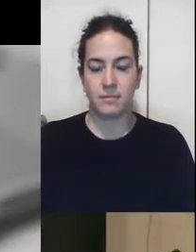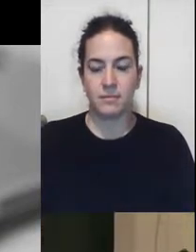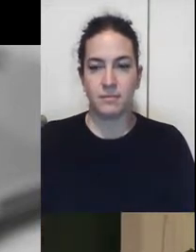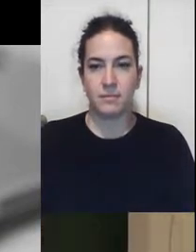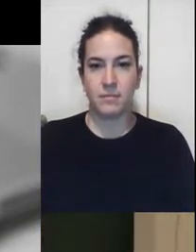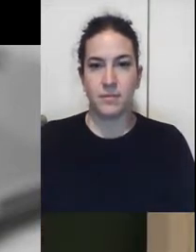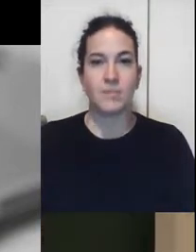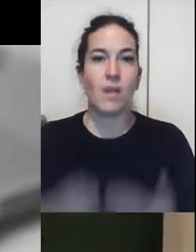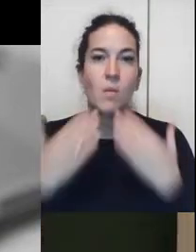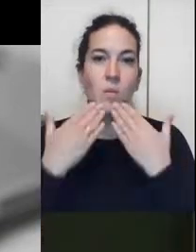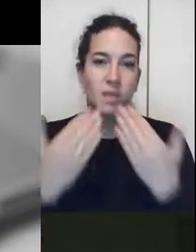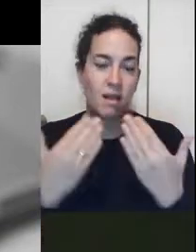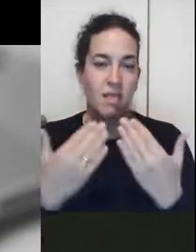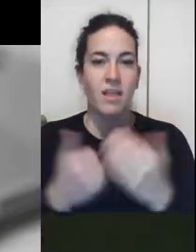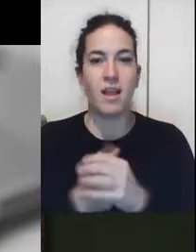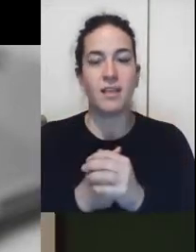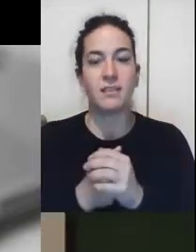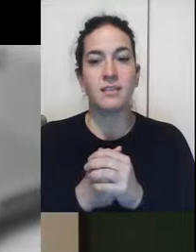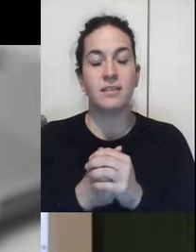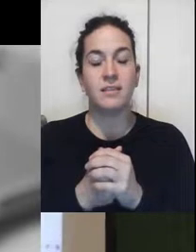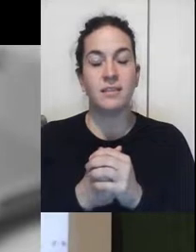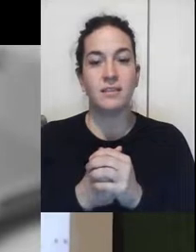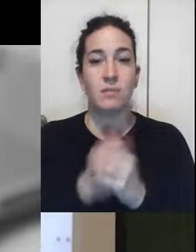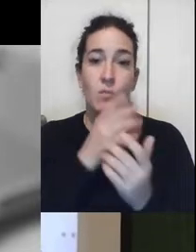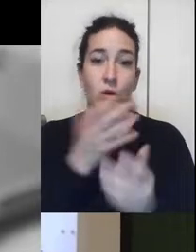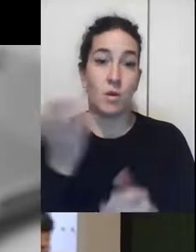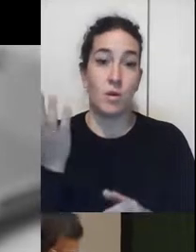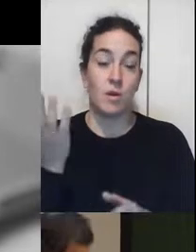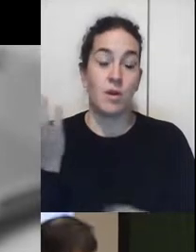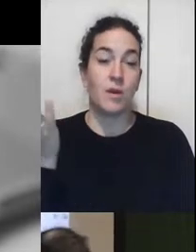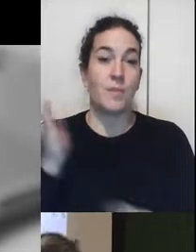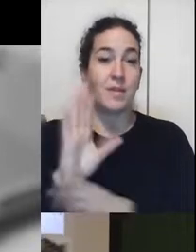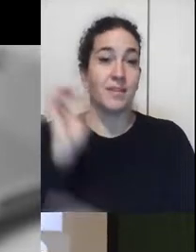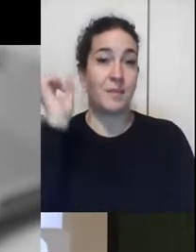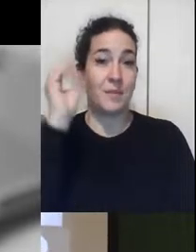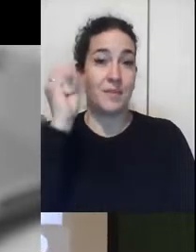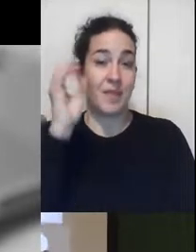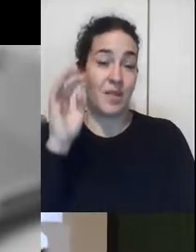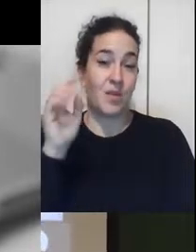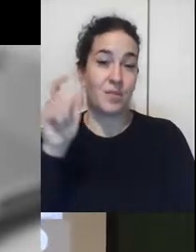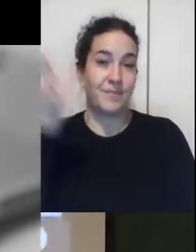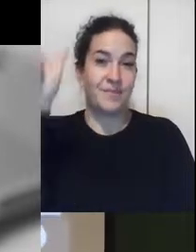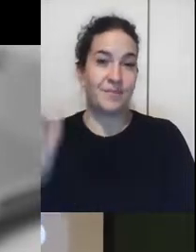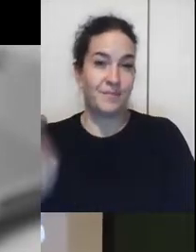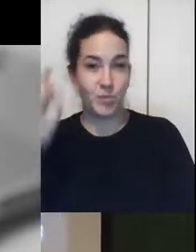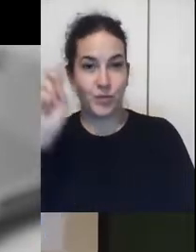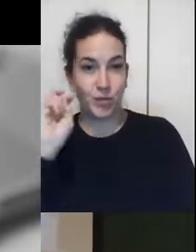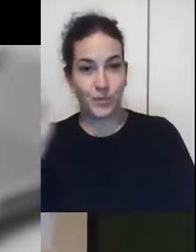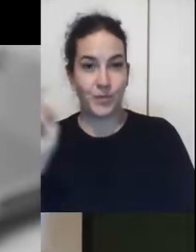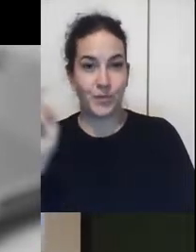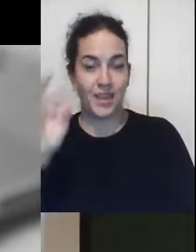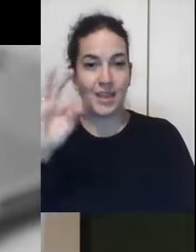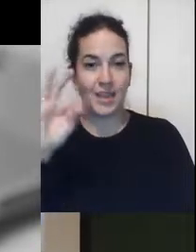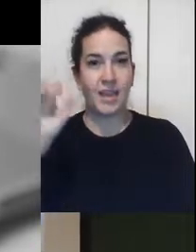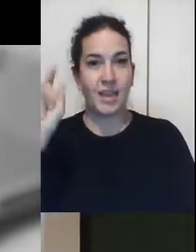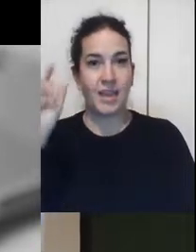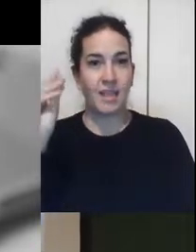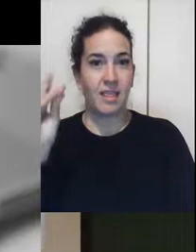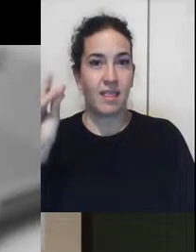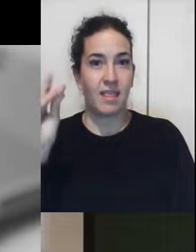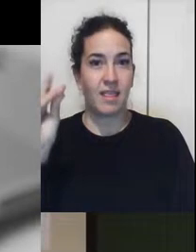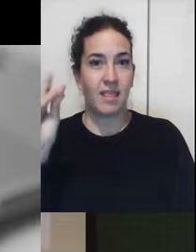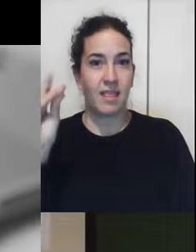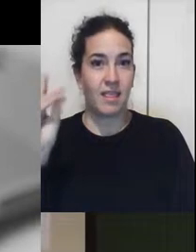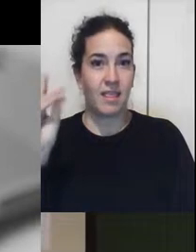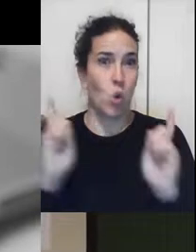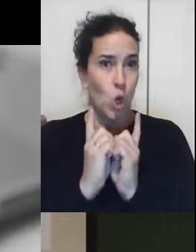Pues muchas gracias por presentar la comunicación de Carlos Tejeda y también por la brevedad.